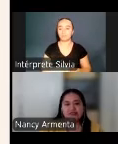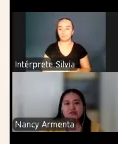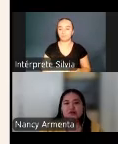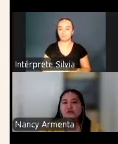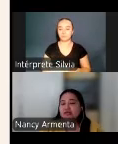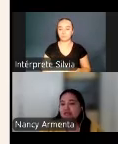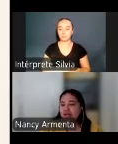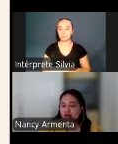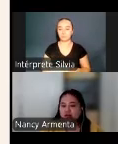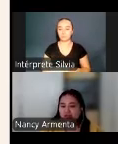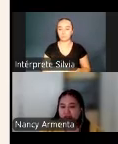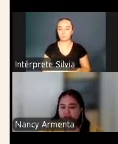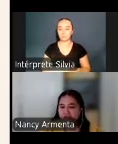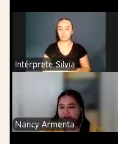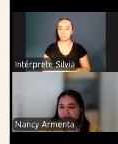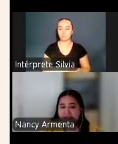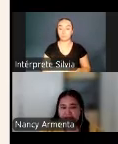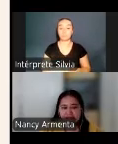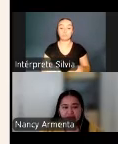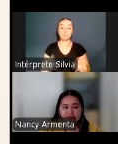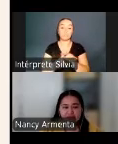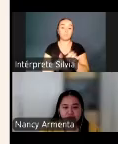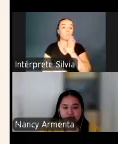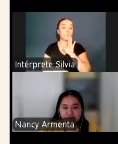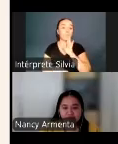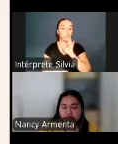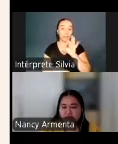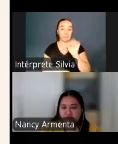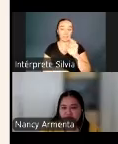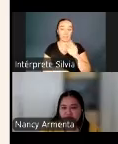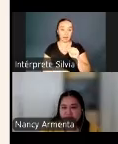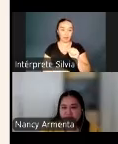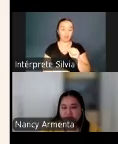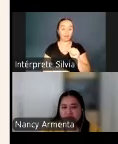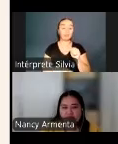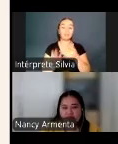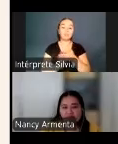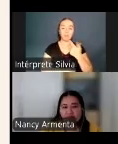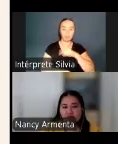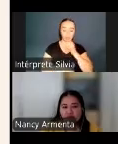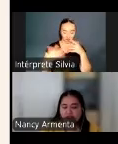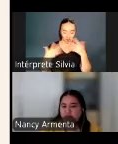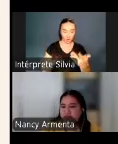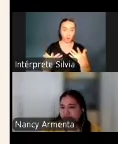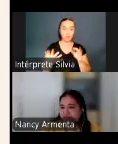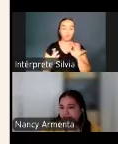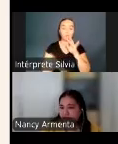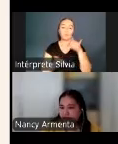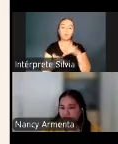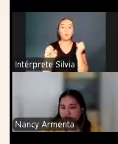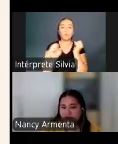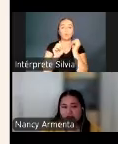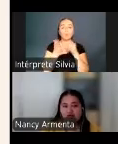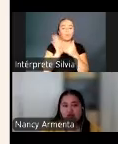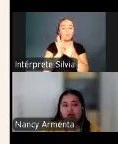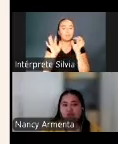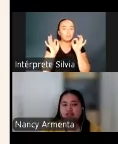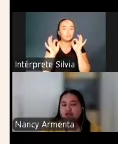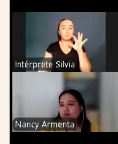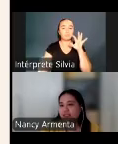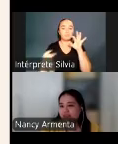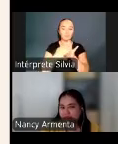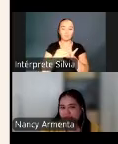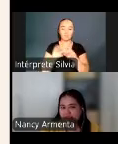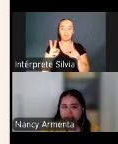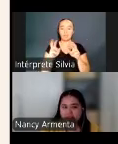Y listo. Bueno, como ya mencionaba Sara, nosotros estamos actualmente desarrollando proyectos que están relacionados con conocer